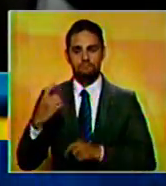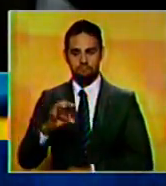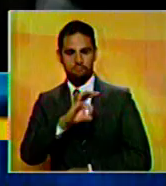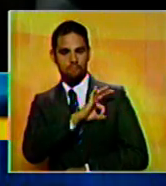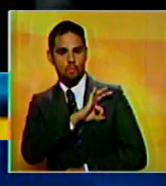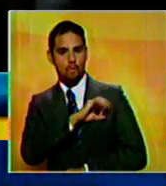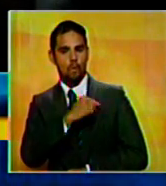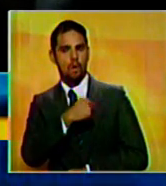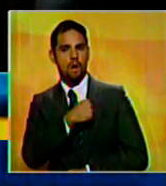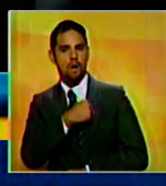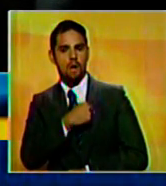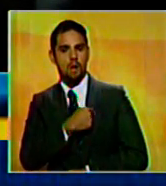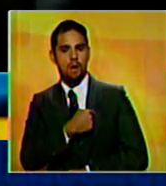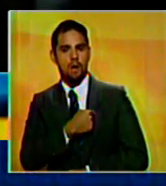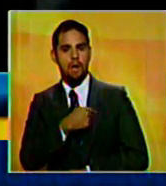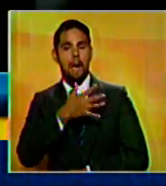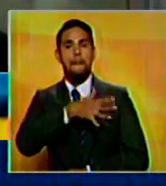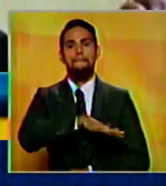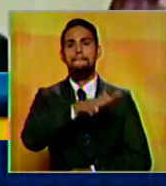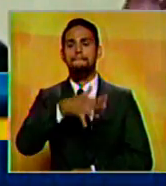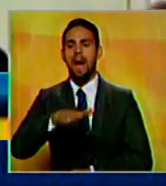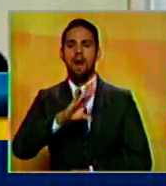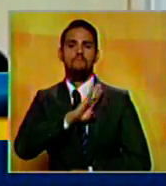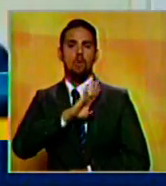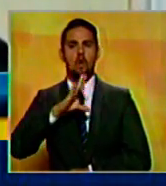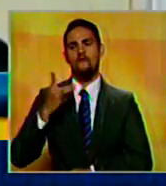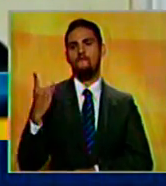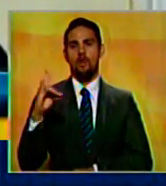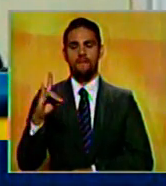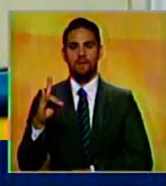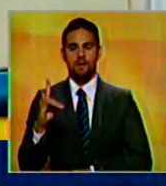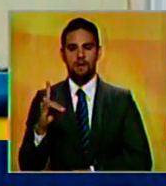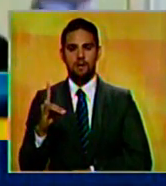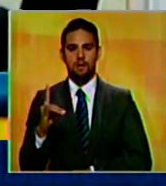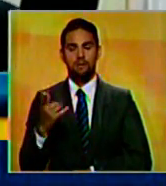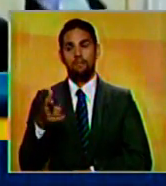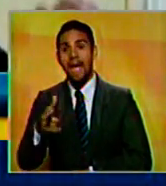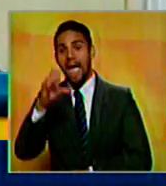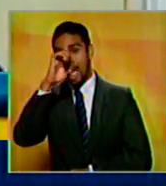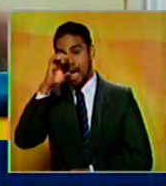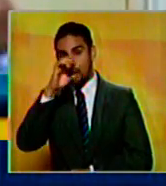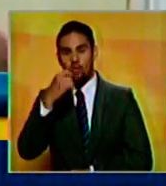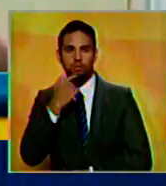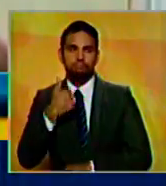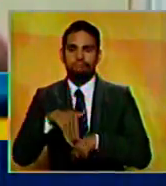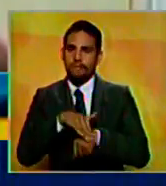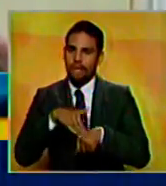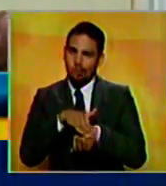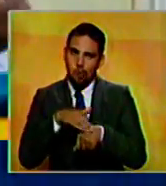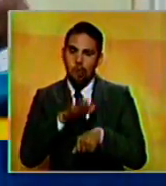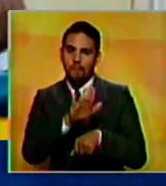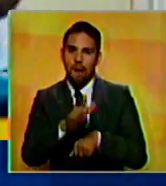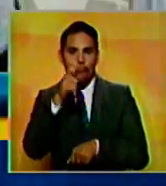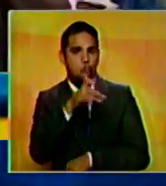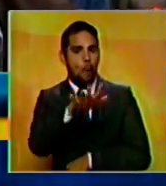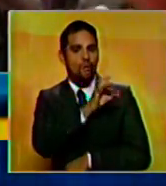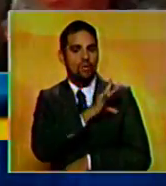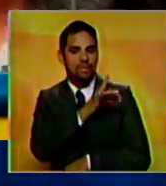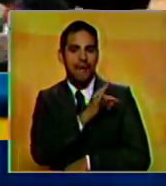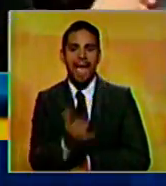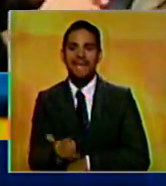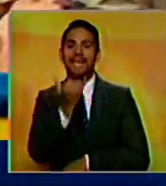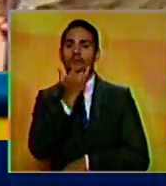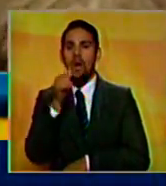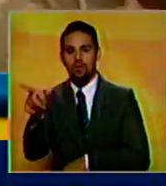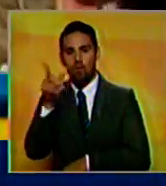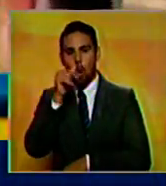con la inscripción «El mar es de Bolivia». Morales pidió disculpas al pueblo y al gobierno de Chile por el error cometido